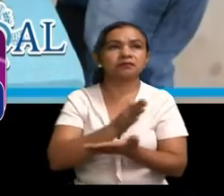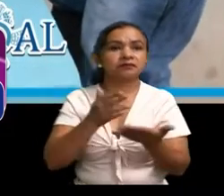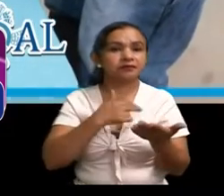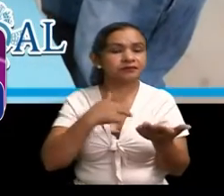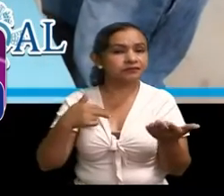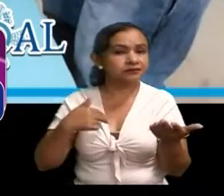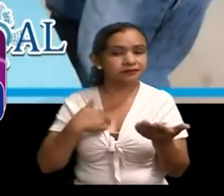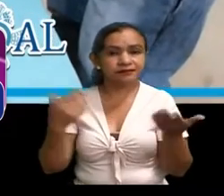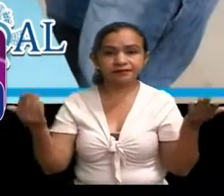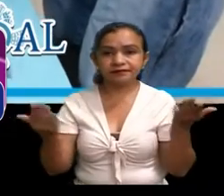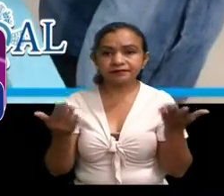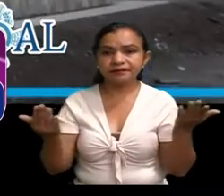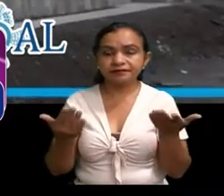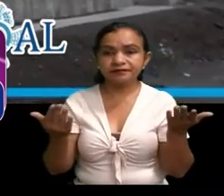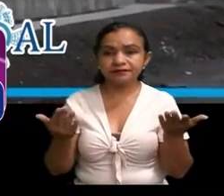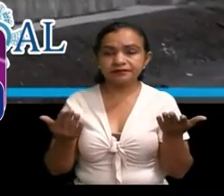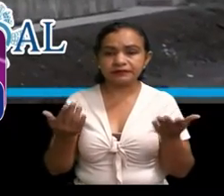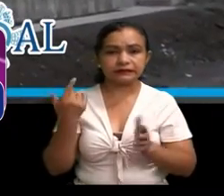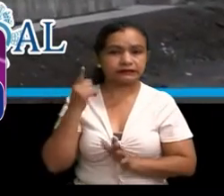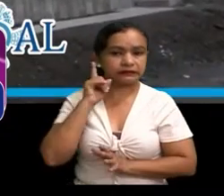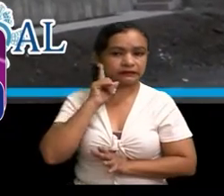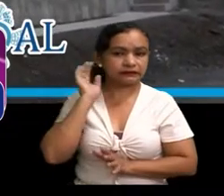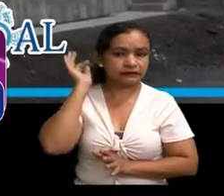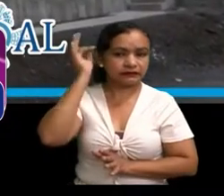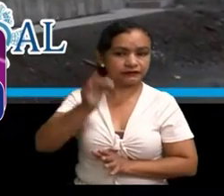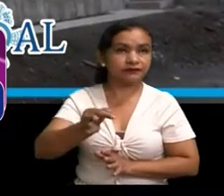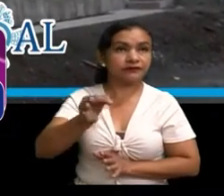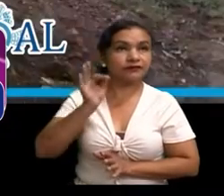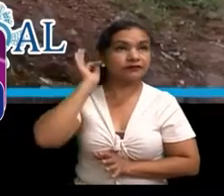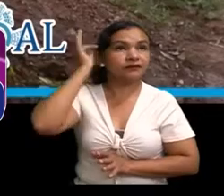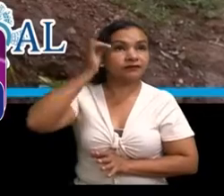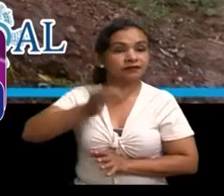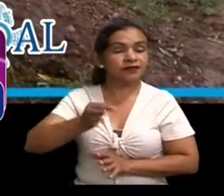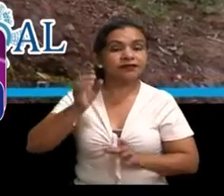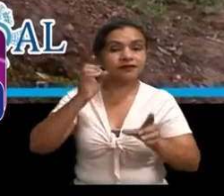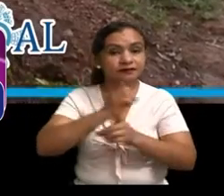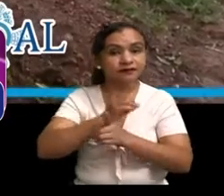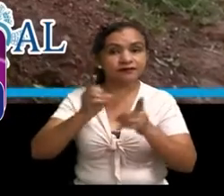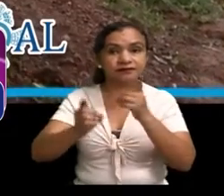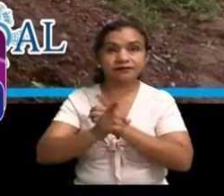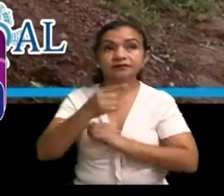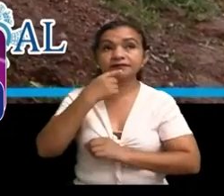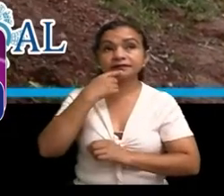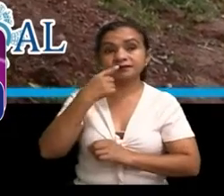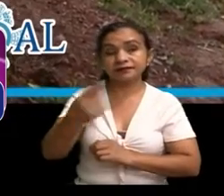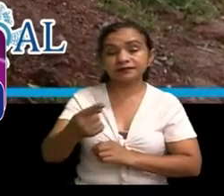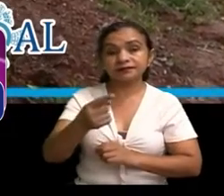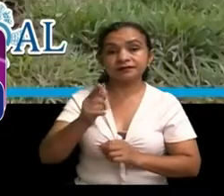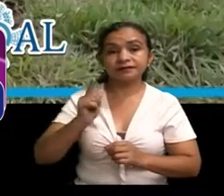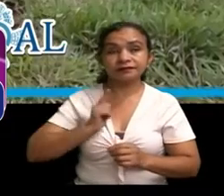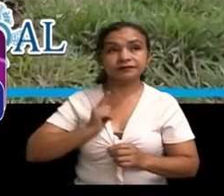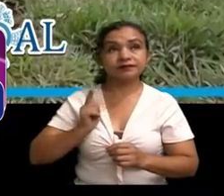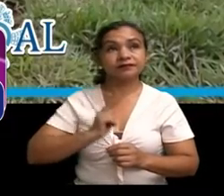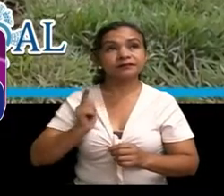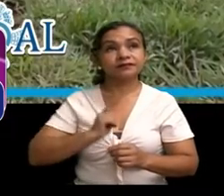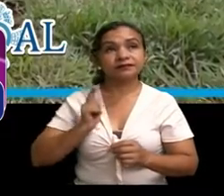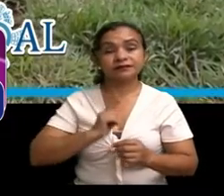llevarle, ese sería un fraude pues para la comunidad. Entonces nosotros tenemos que garantizar de que haya una